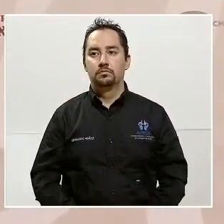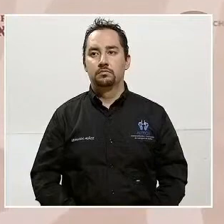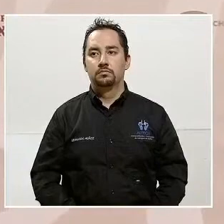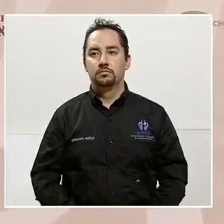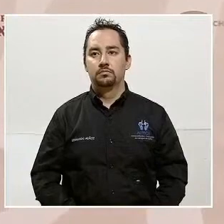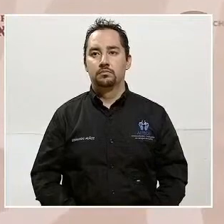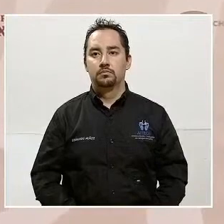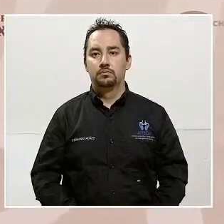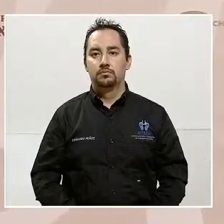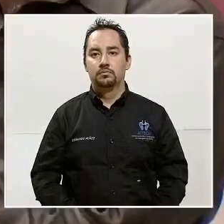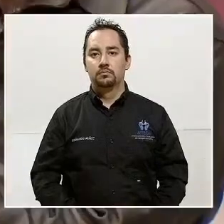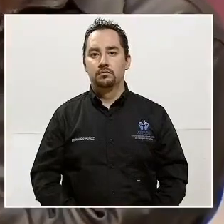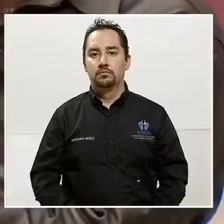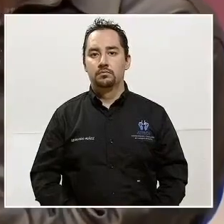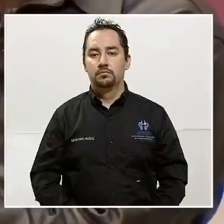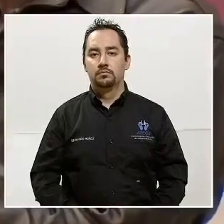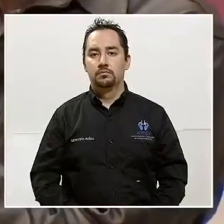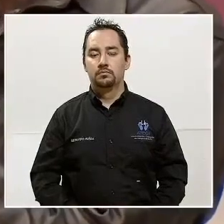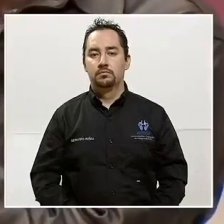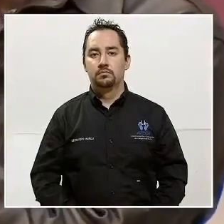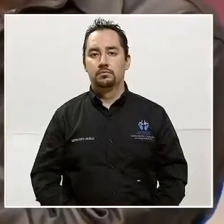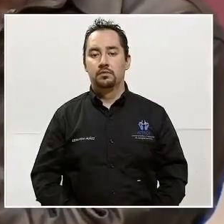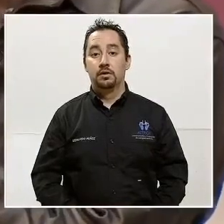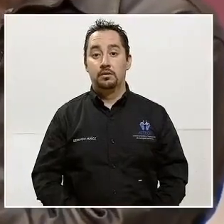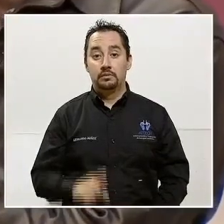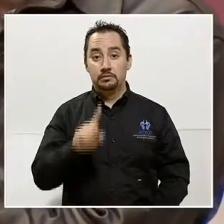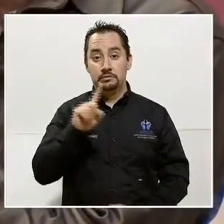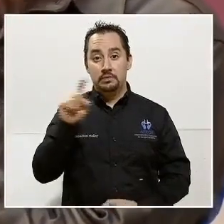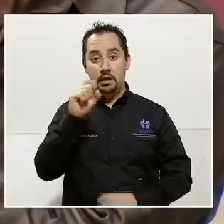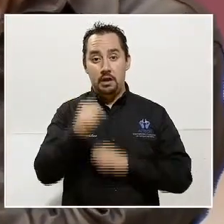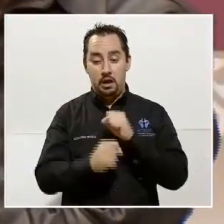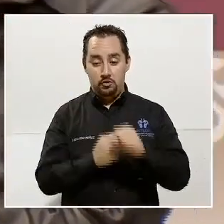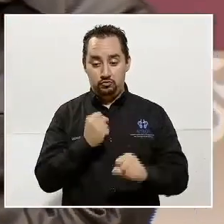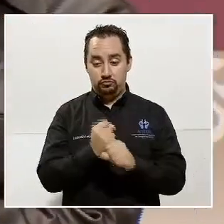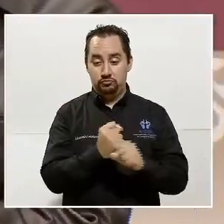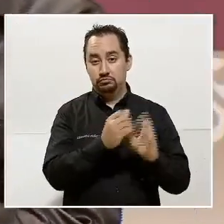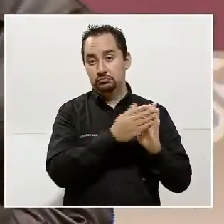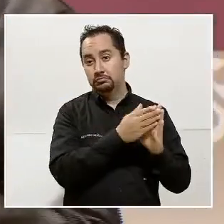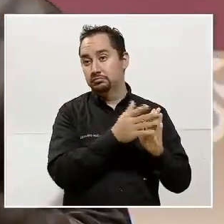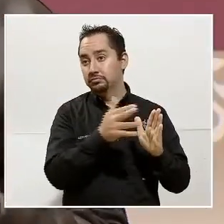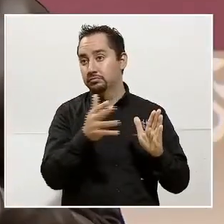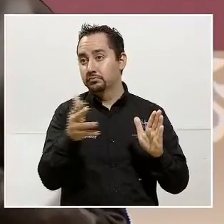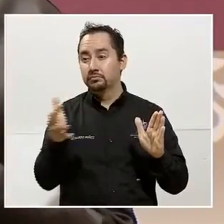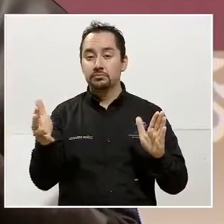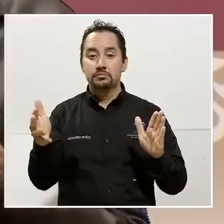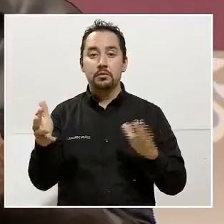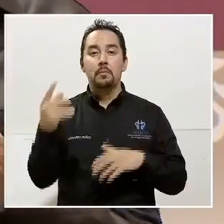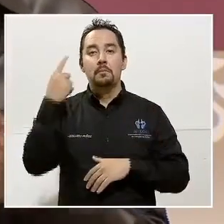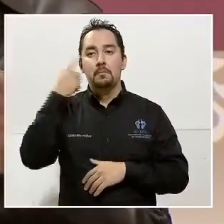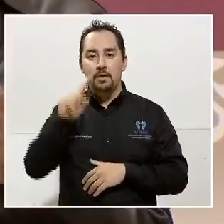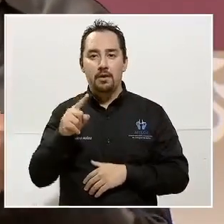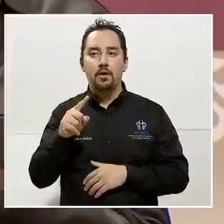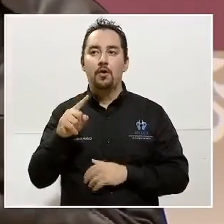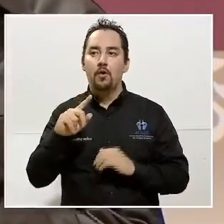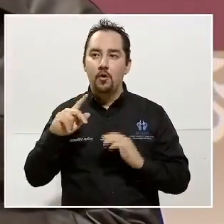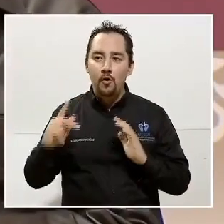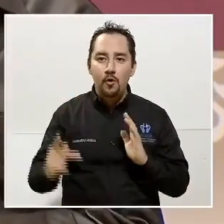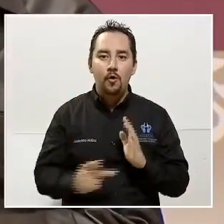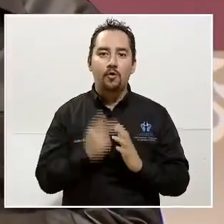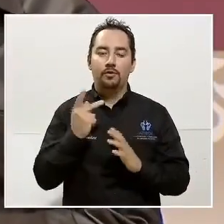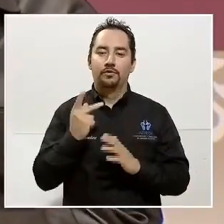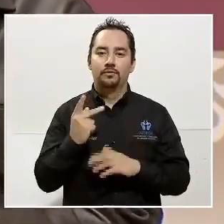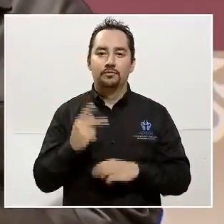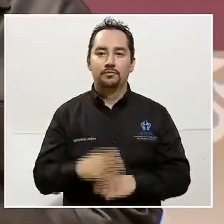transcurrió un siglo para que se volviera a poner en el